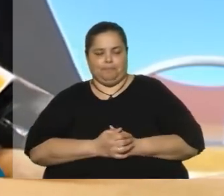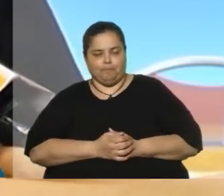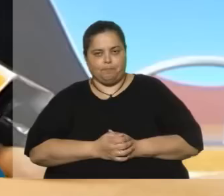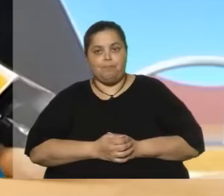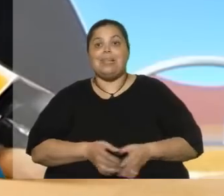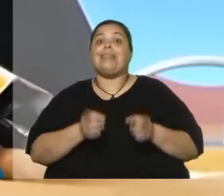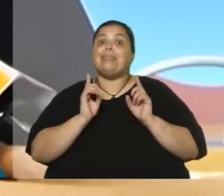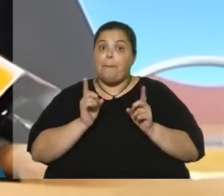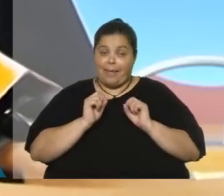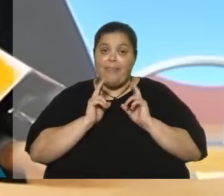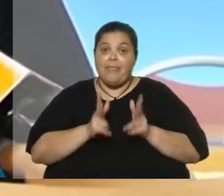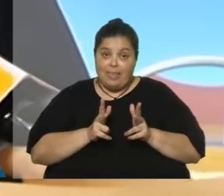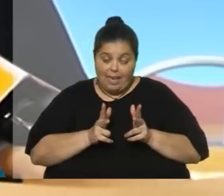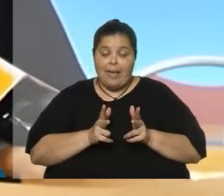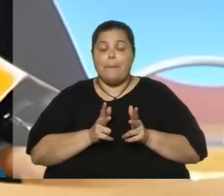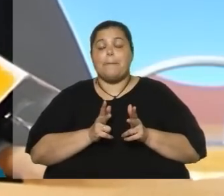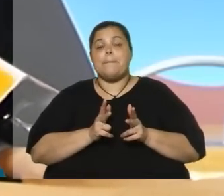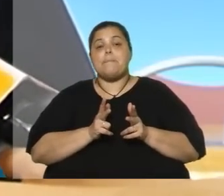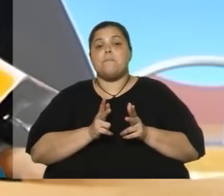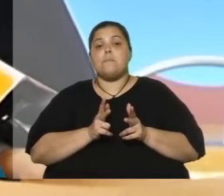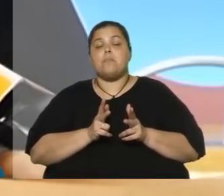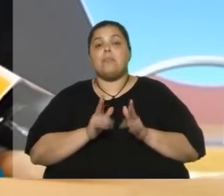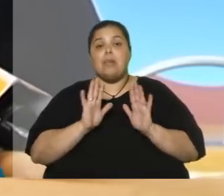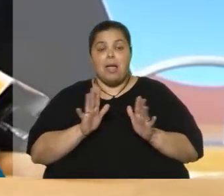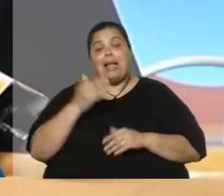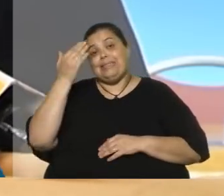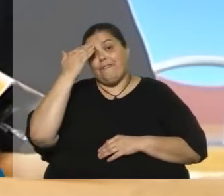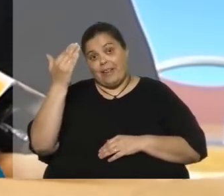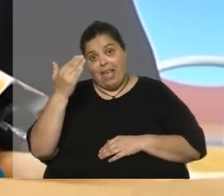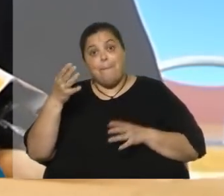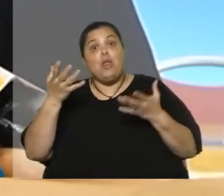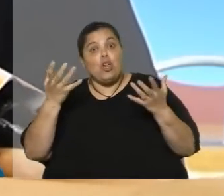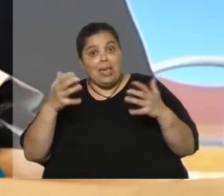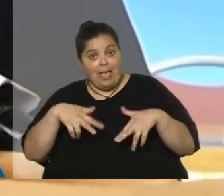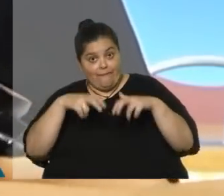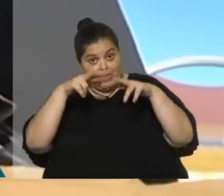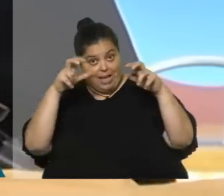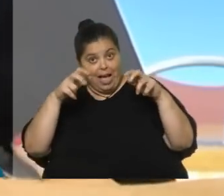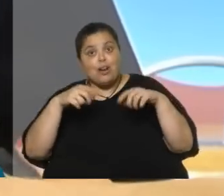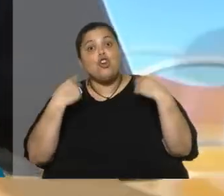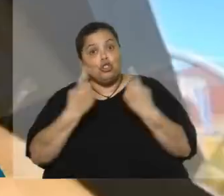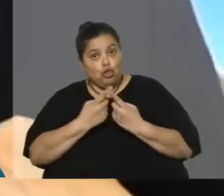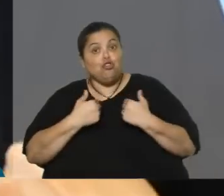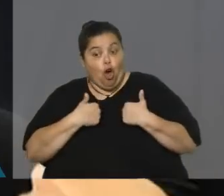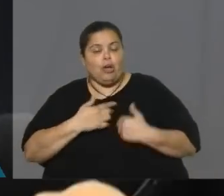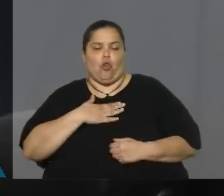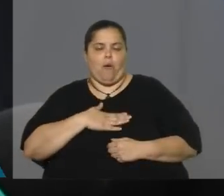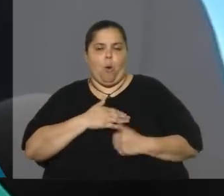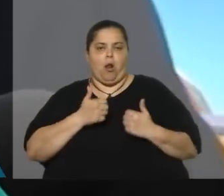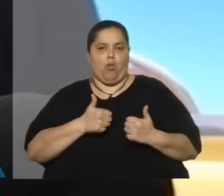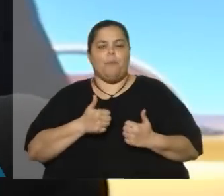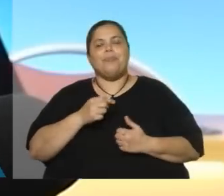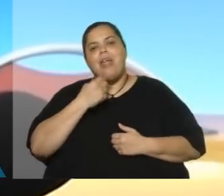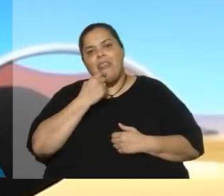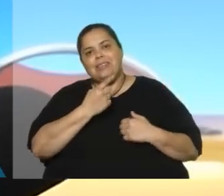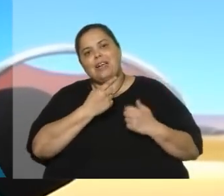Y también dije que si el Frente Amplio quiere investigar, estamos de acuerdo. Yo estoy de acuerdo. Según el orden